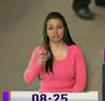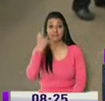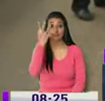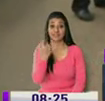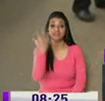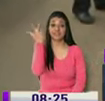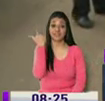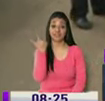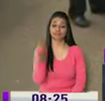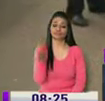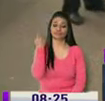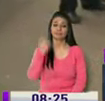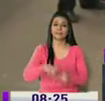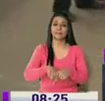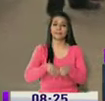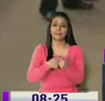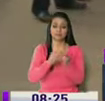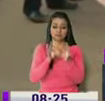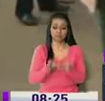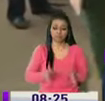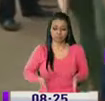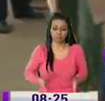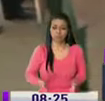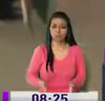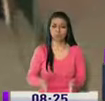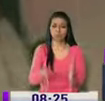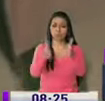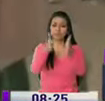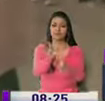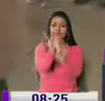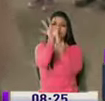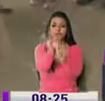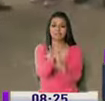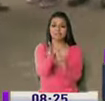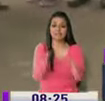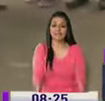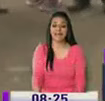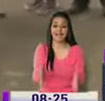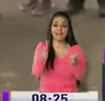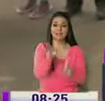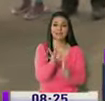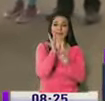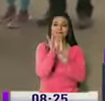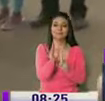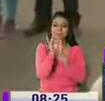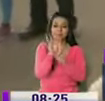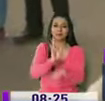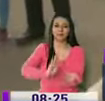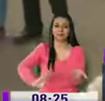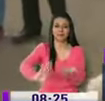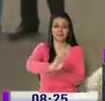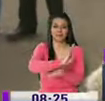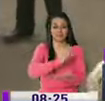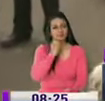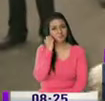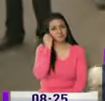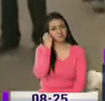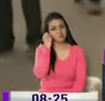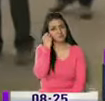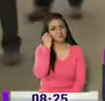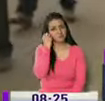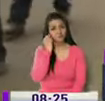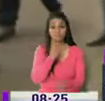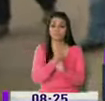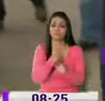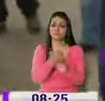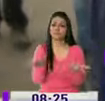aproximadamente inició la intervención en esta calle tan importante, la principal de este sector de Llano Chico. Precisamente nosotros